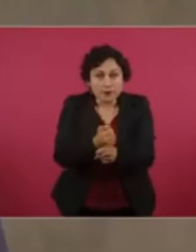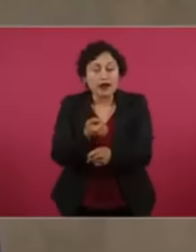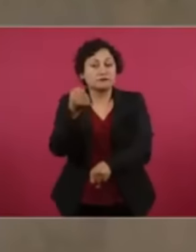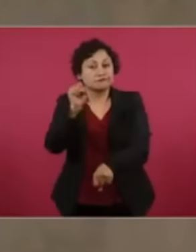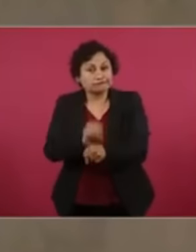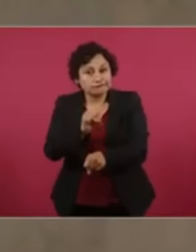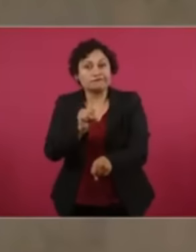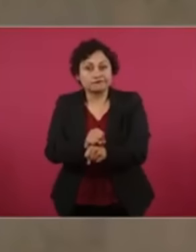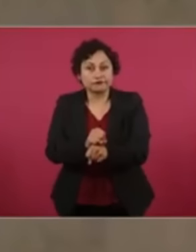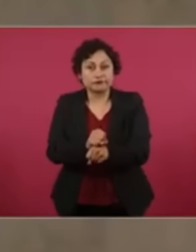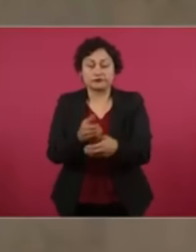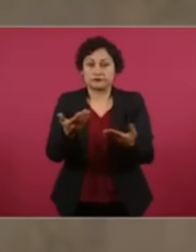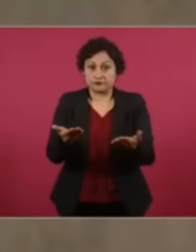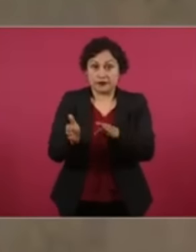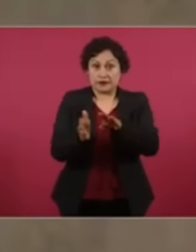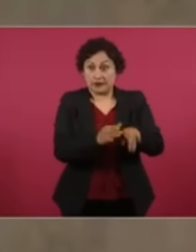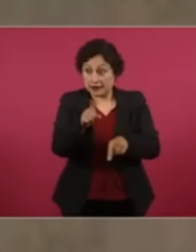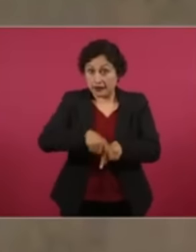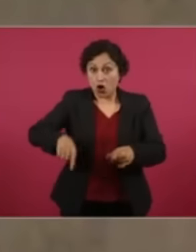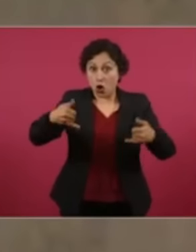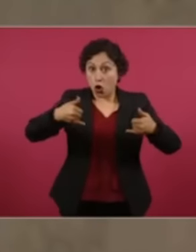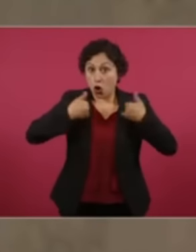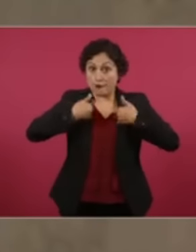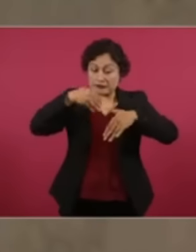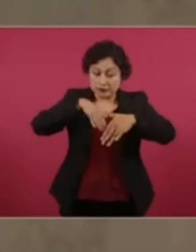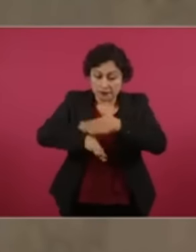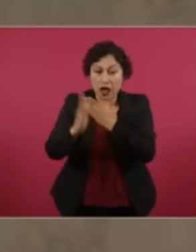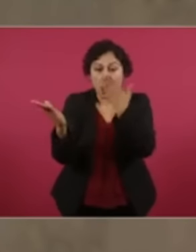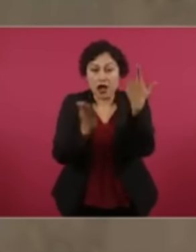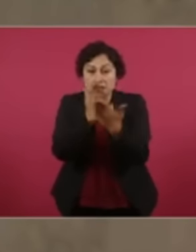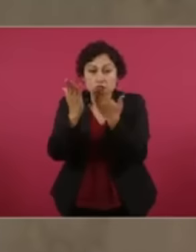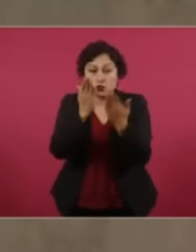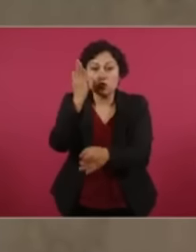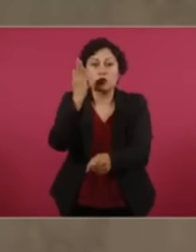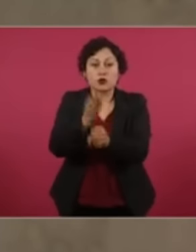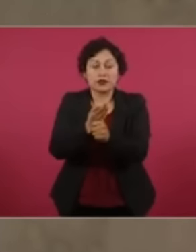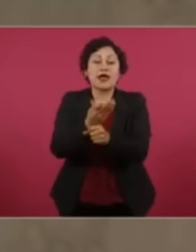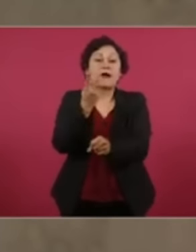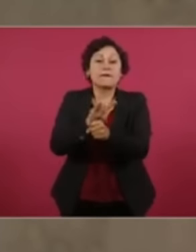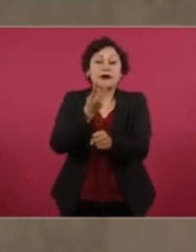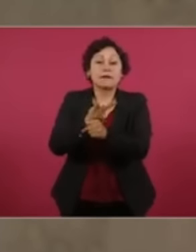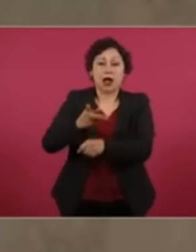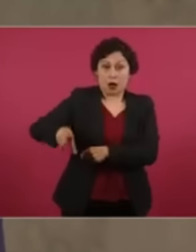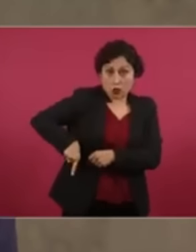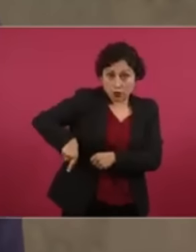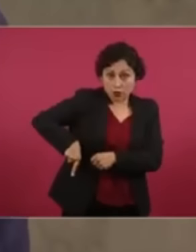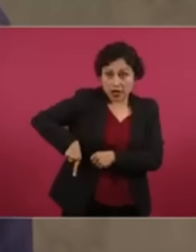Todos los estudiantes de preparatoria en escuelas públicas están becados.